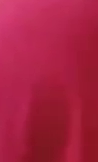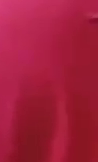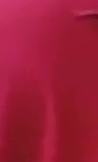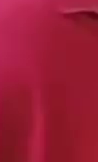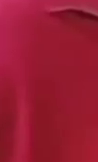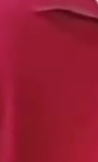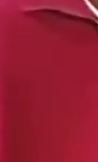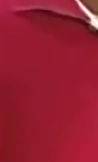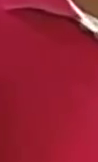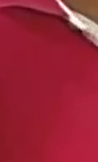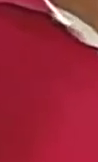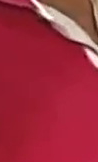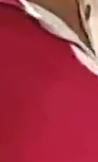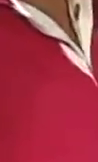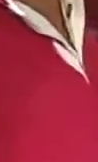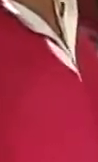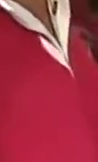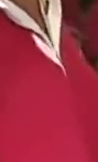estado Vargas.